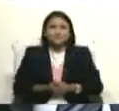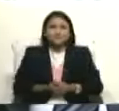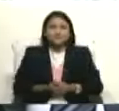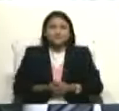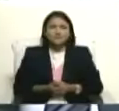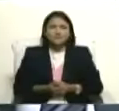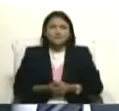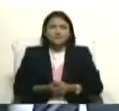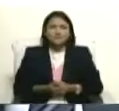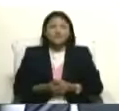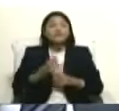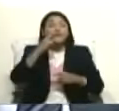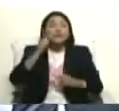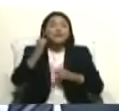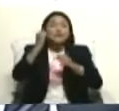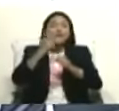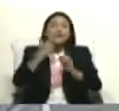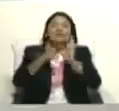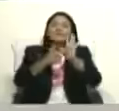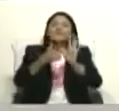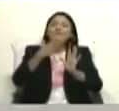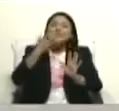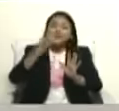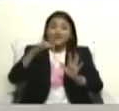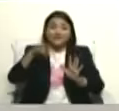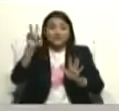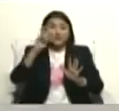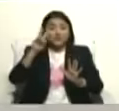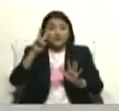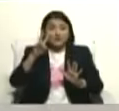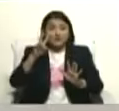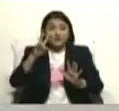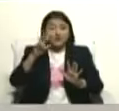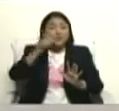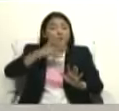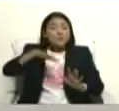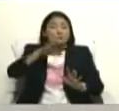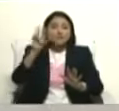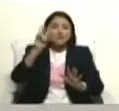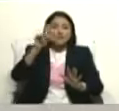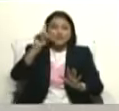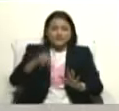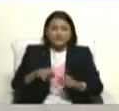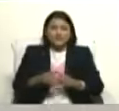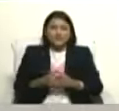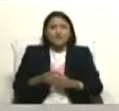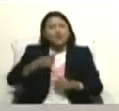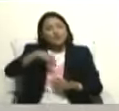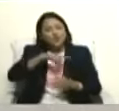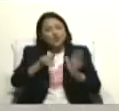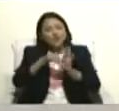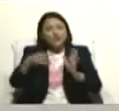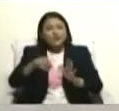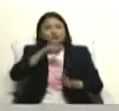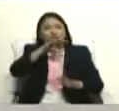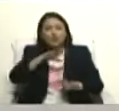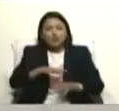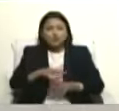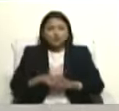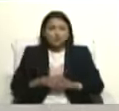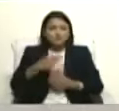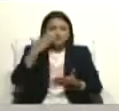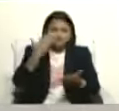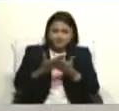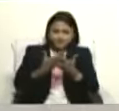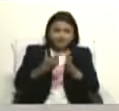ha triunfado la verdad de nuestra patria, de nuestro pueblo, nuestros derechos históricos. Y ha quedado muy